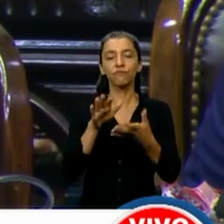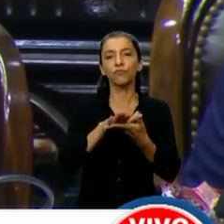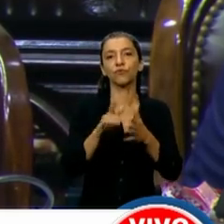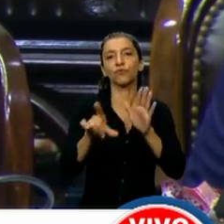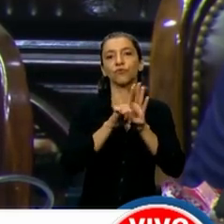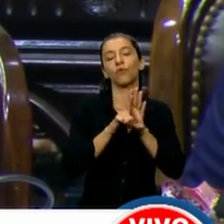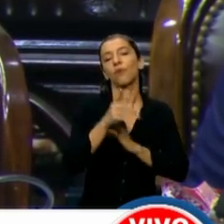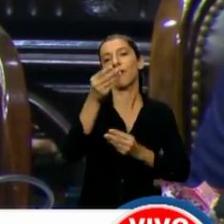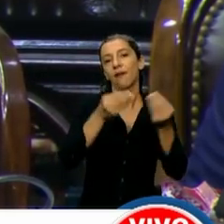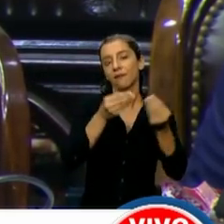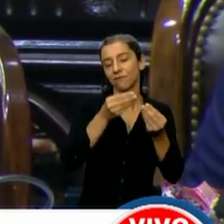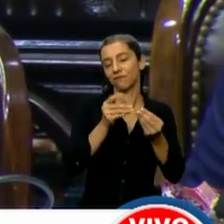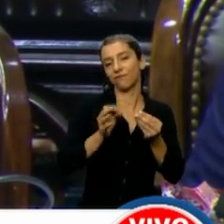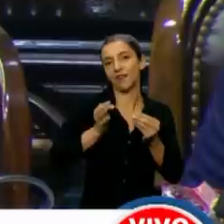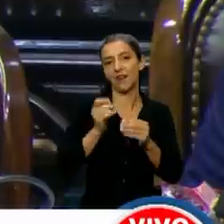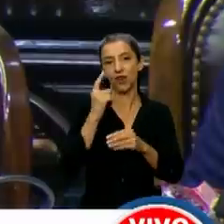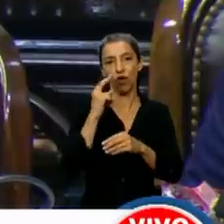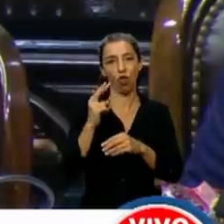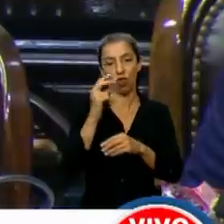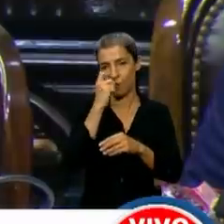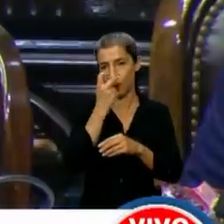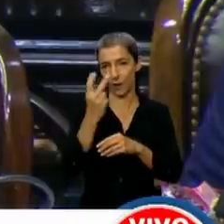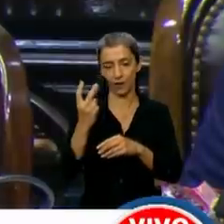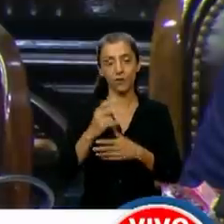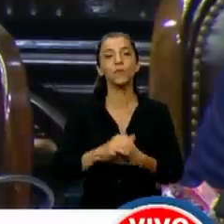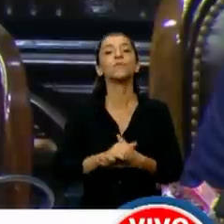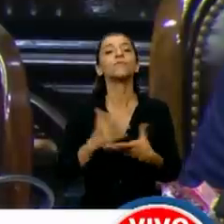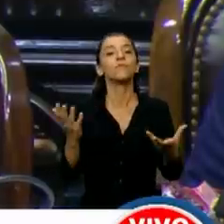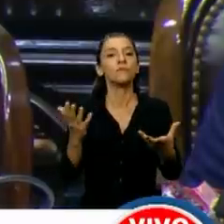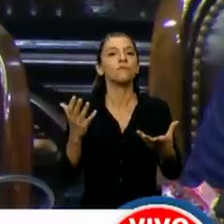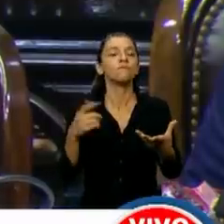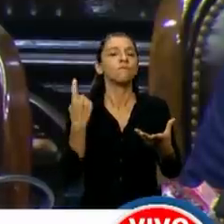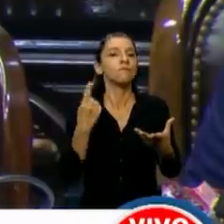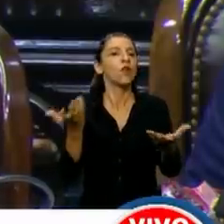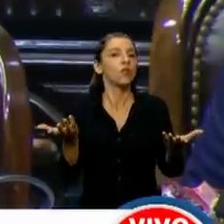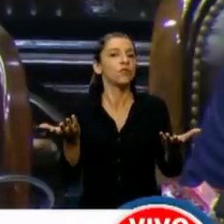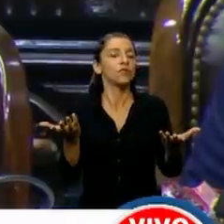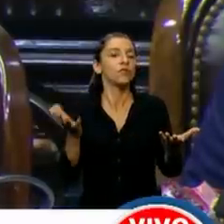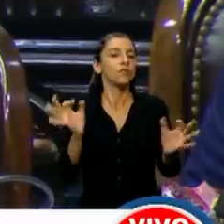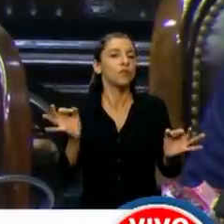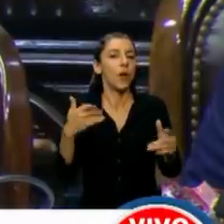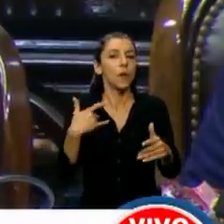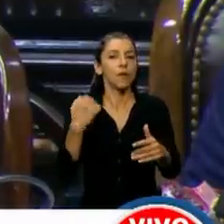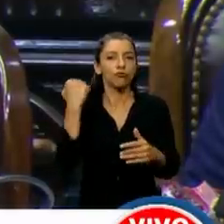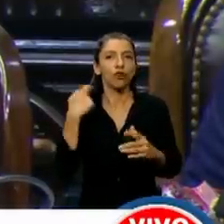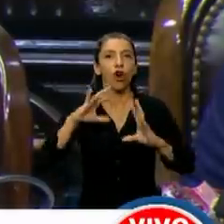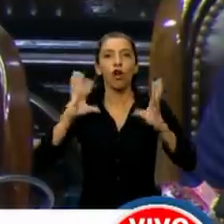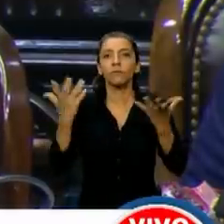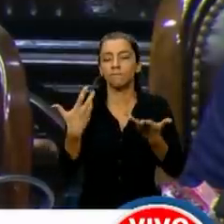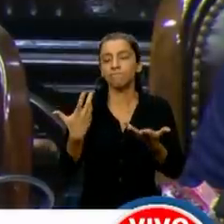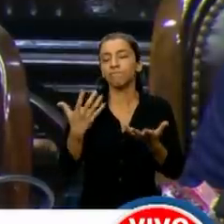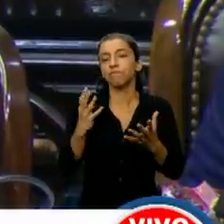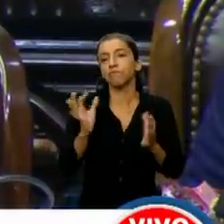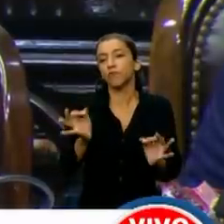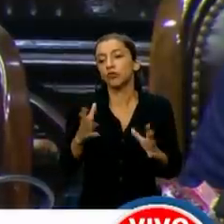2022 por un tema que probablemente en la discusión macro resulte unanimidad pero para